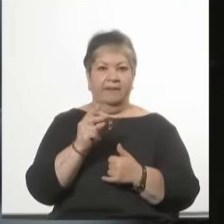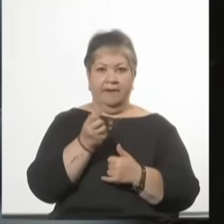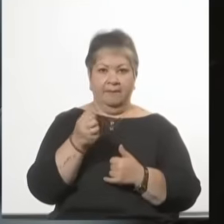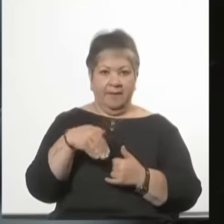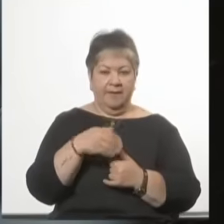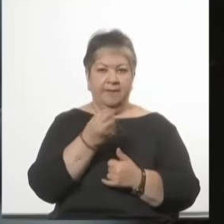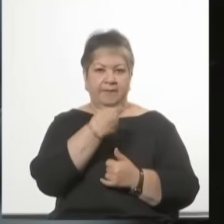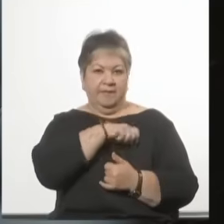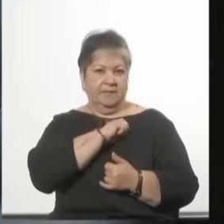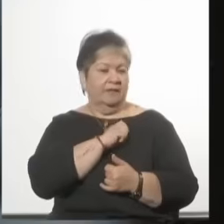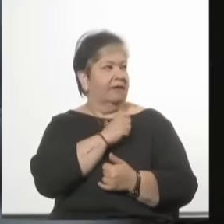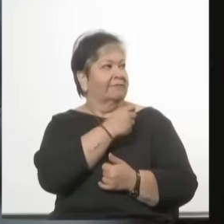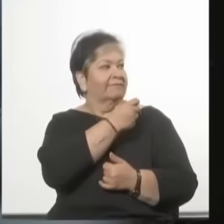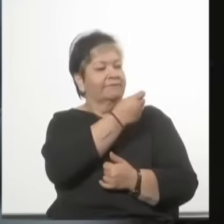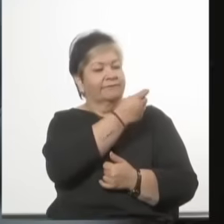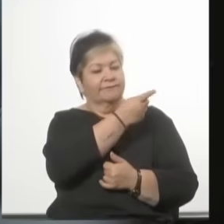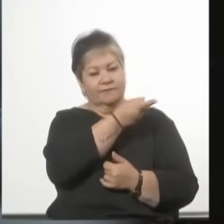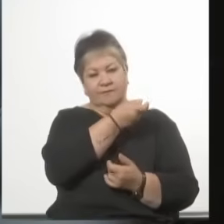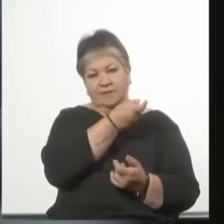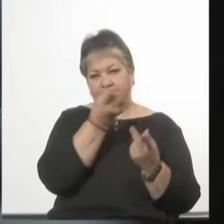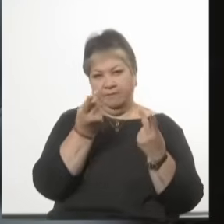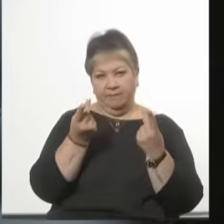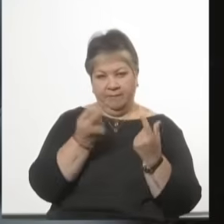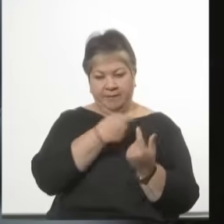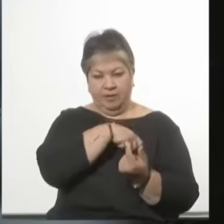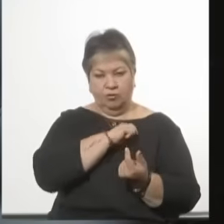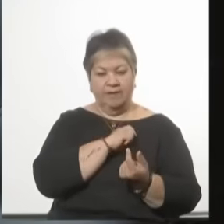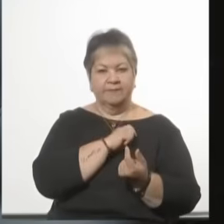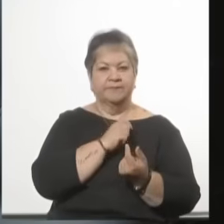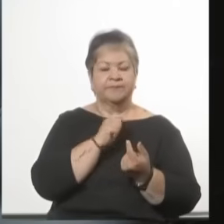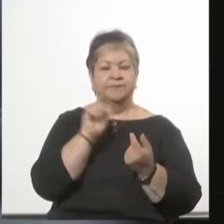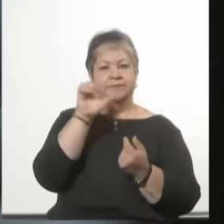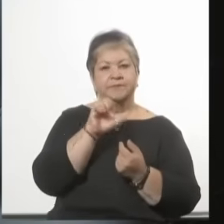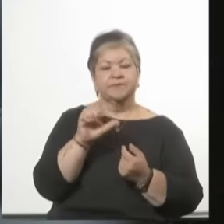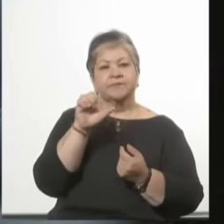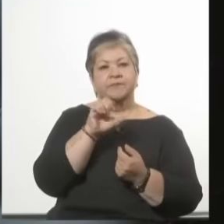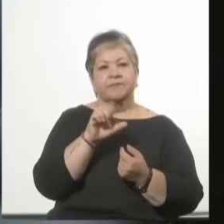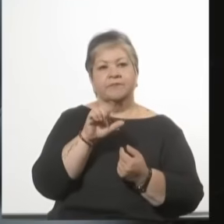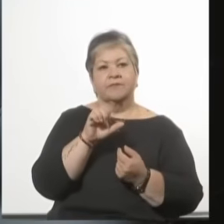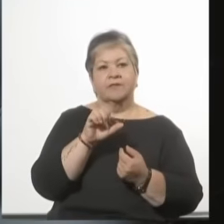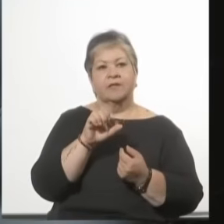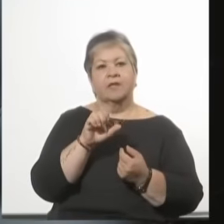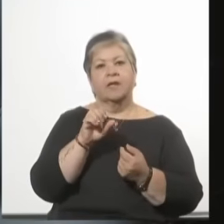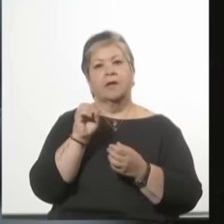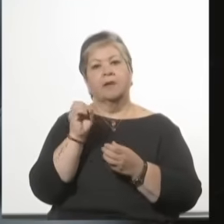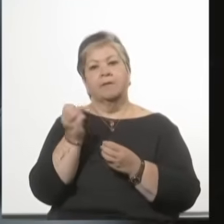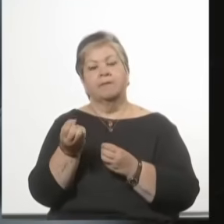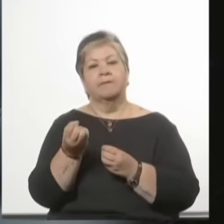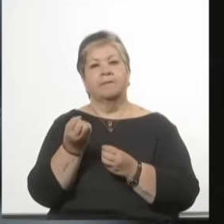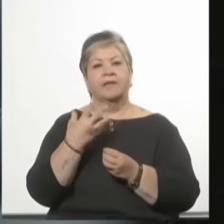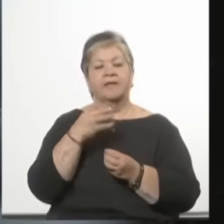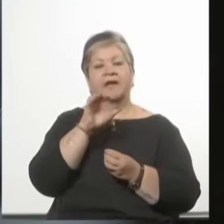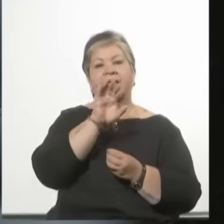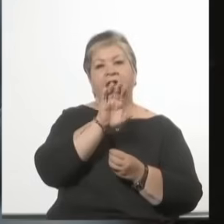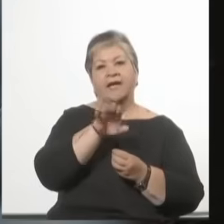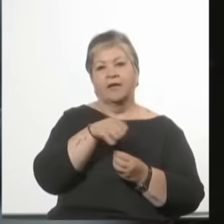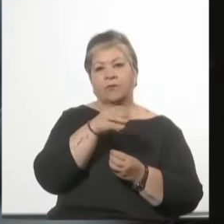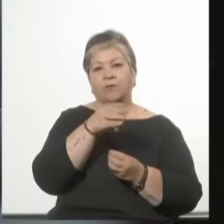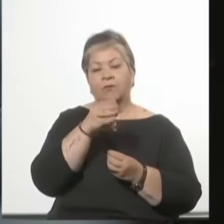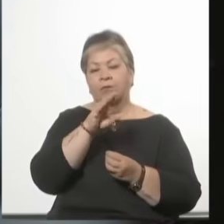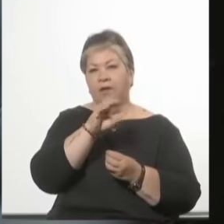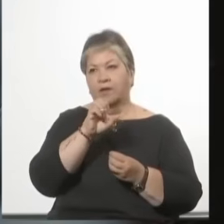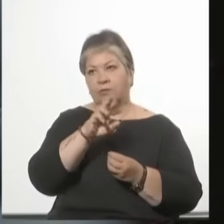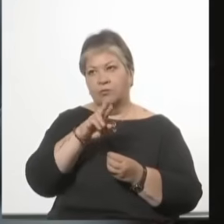marzo, Cardama envía un aval bancario a primer requerimiento de Euro-Exim Bank y certificado de RedBridge